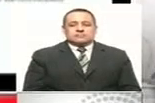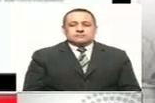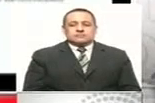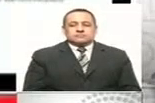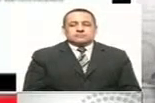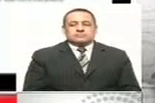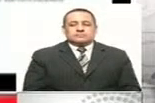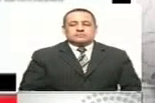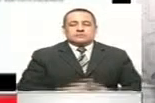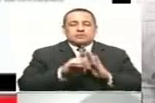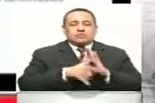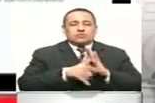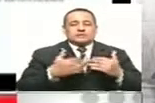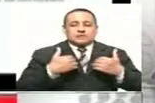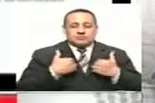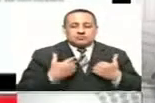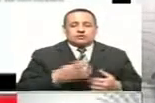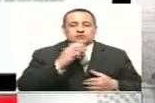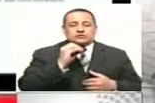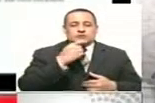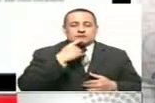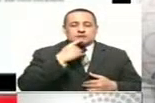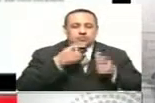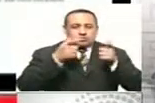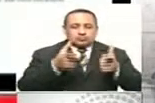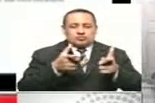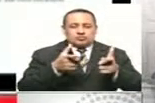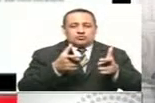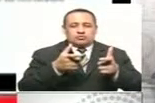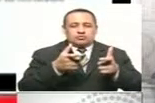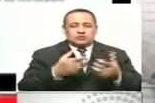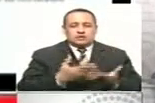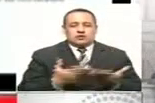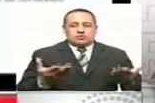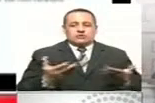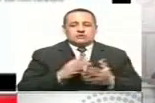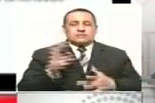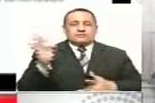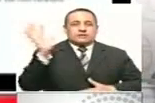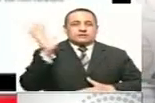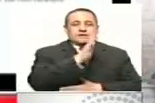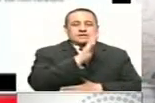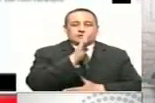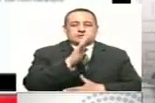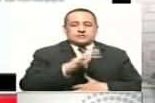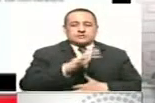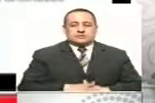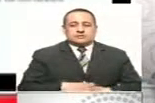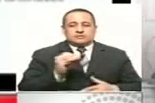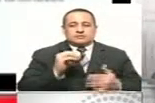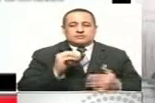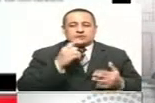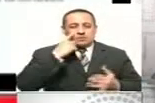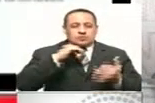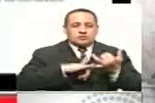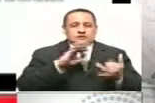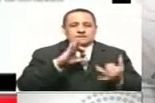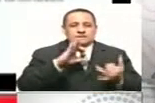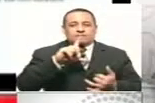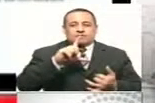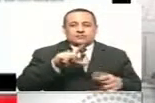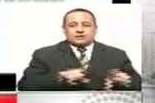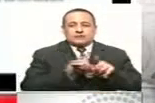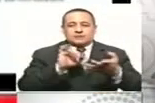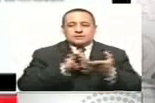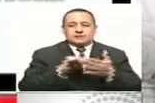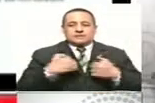Luego, el Organismo de Supervisión de Recursos Forestales y Fauna Silvestre, o SINFOR, las metas